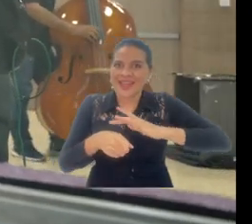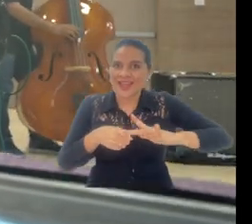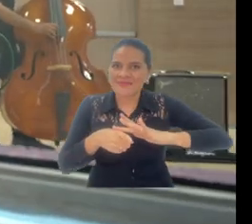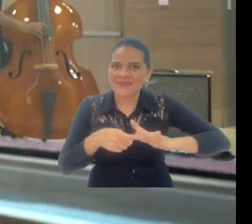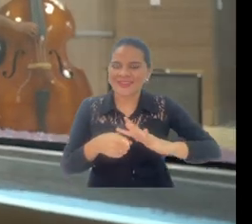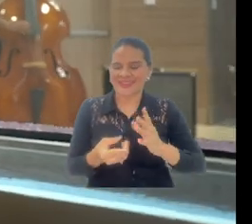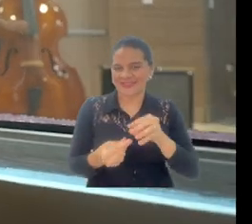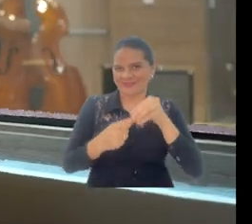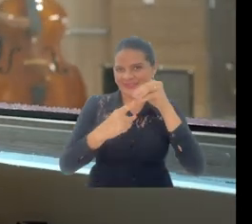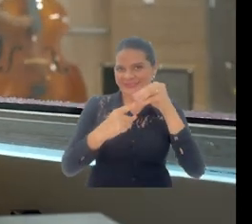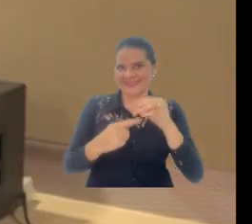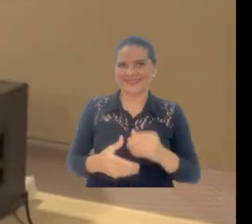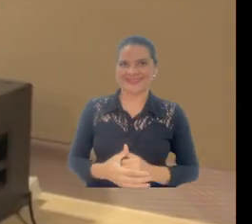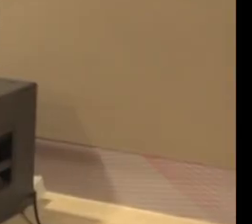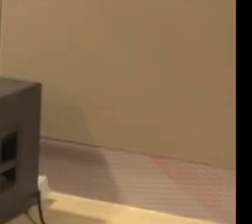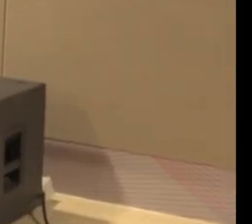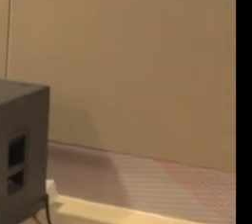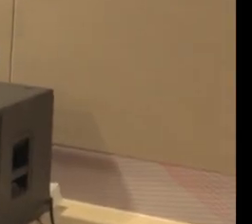nivel.